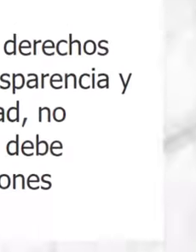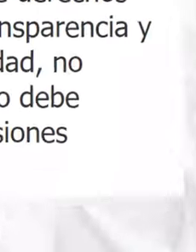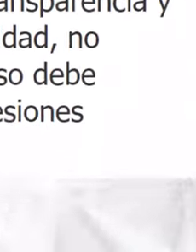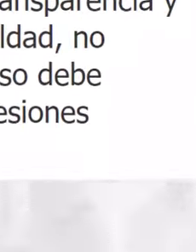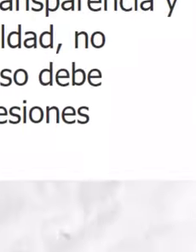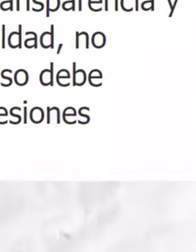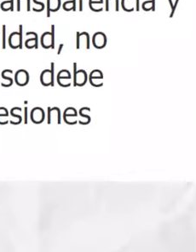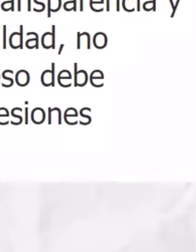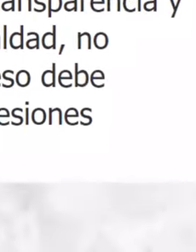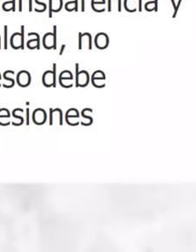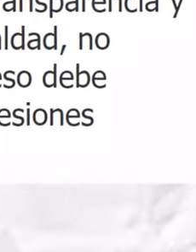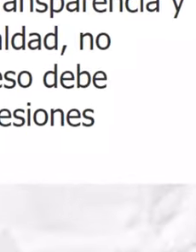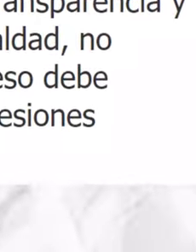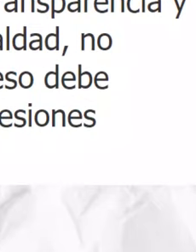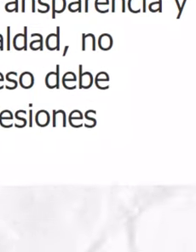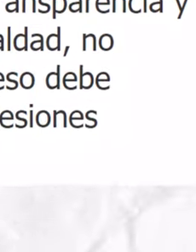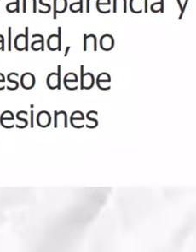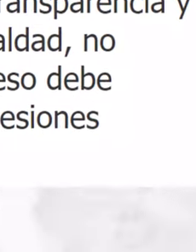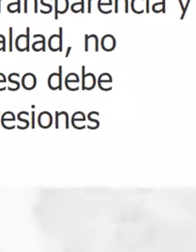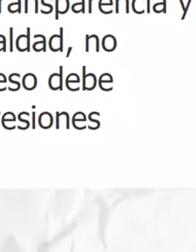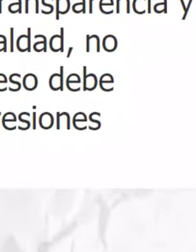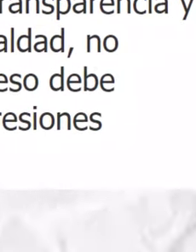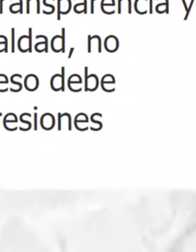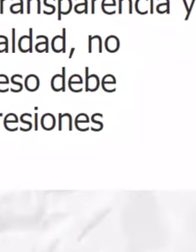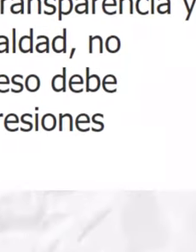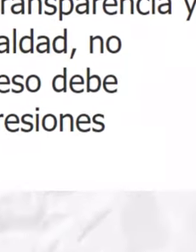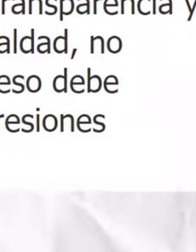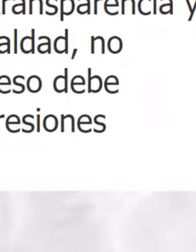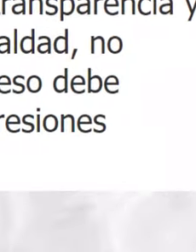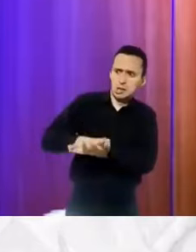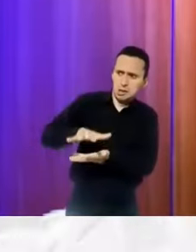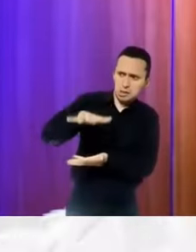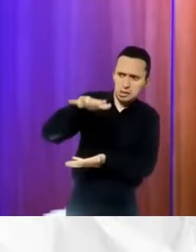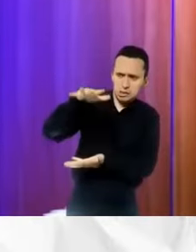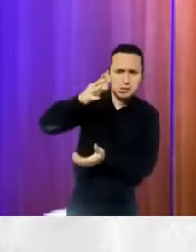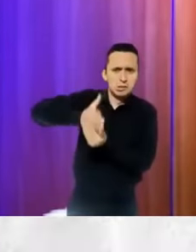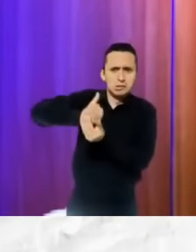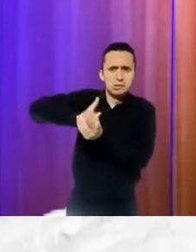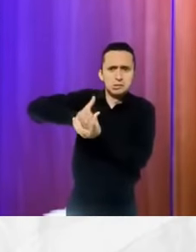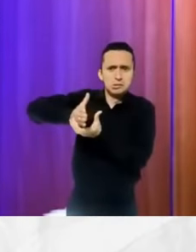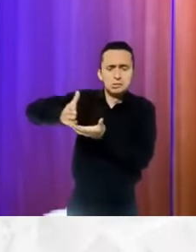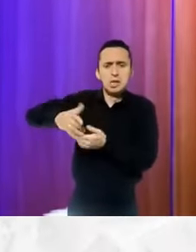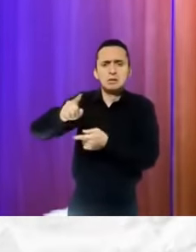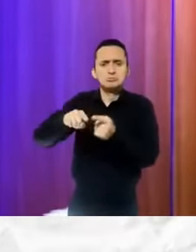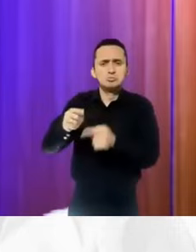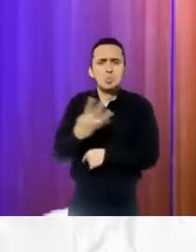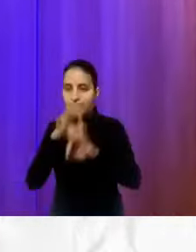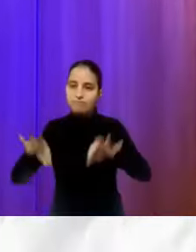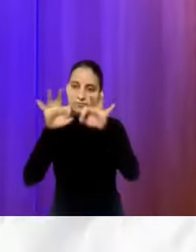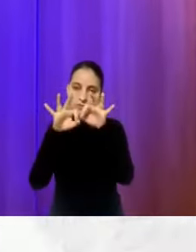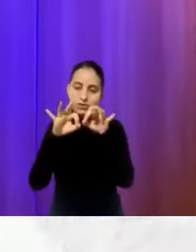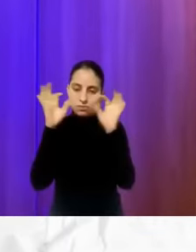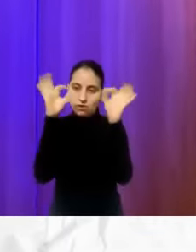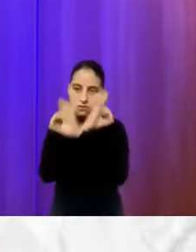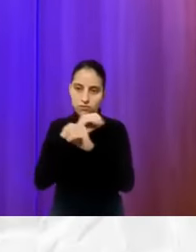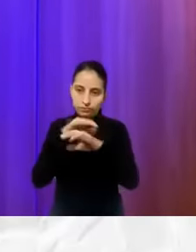acceso a la justicia y la preservación de la democracia y el estado de derecho en Colombia además advirtió sobre los riesgos de